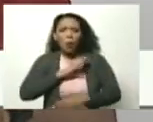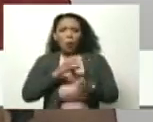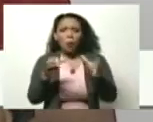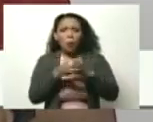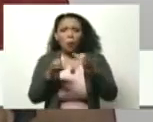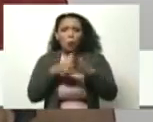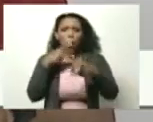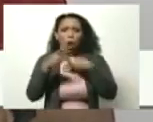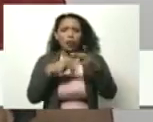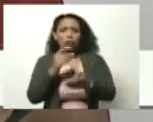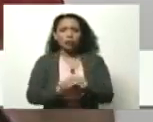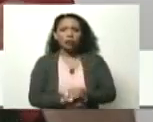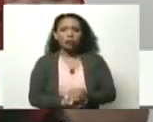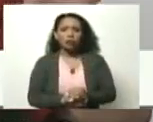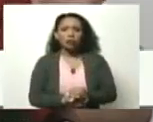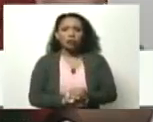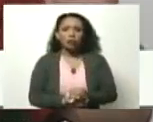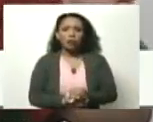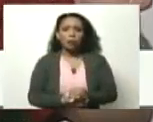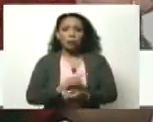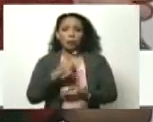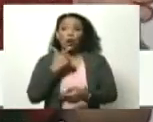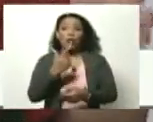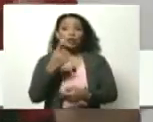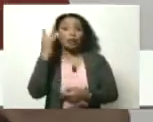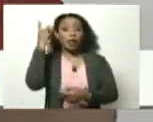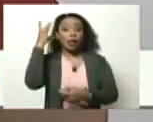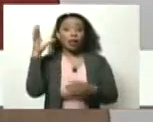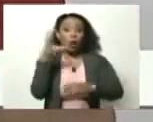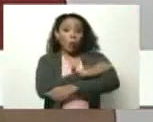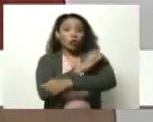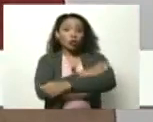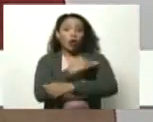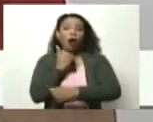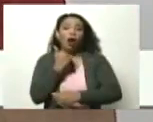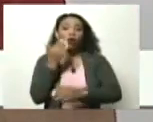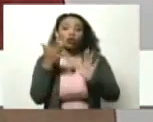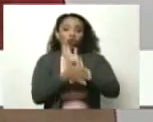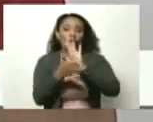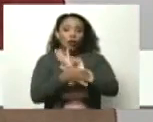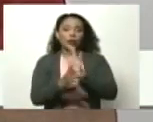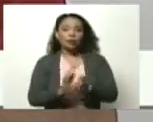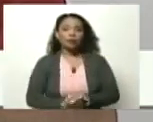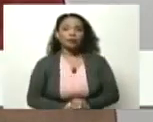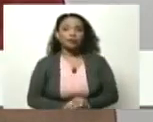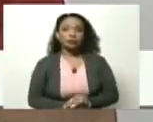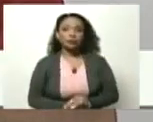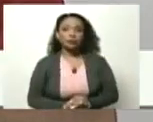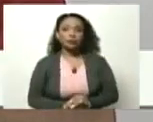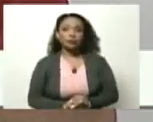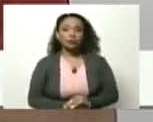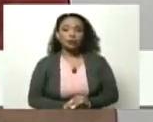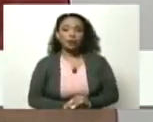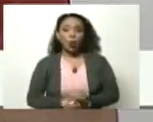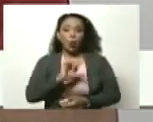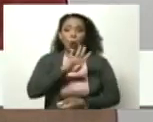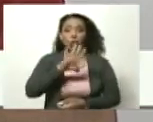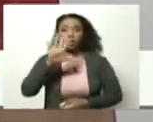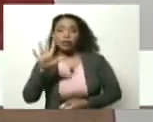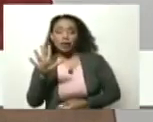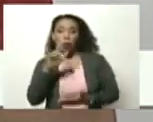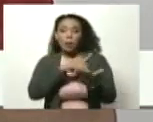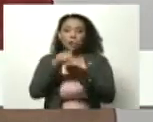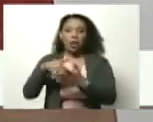partidos, para no hablar de la oposición como tal. tienen sus propios partidos, 4 o 5